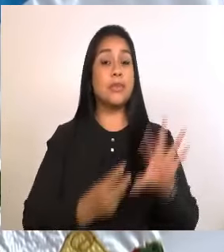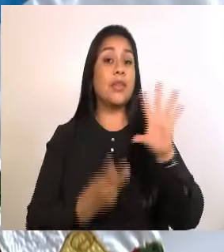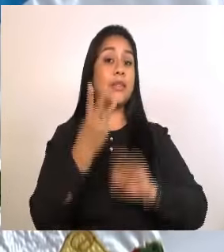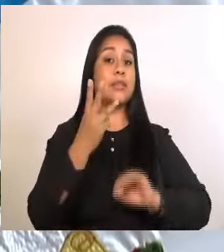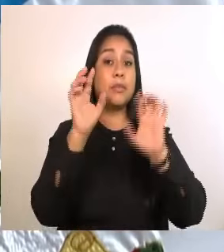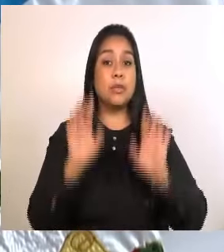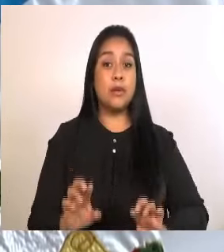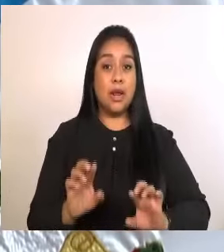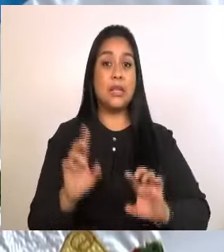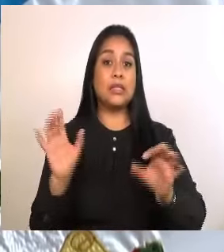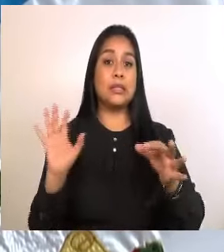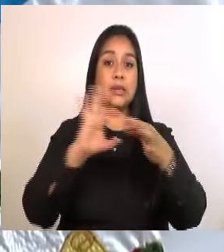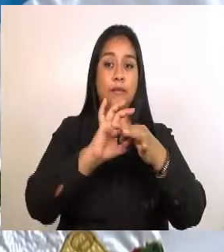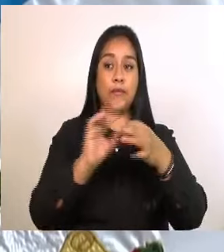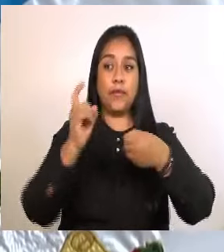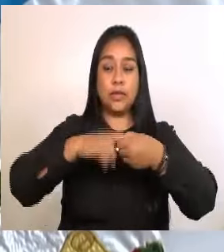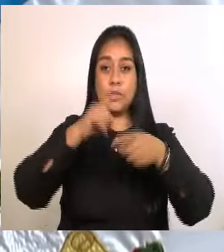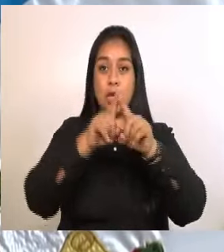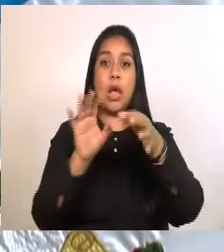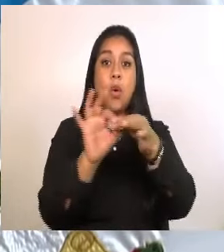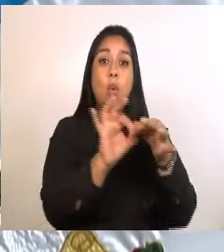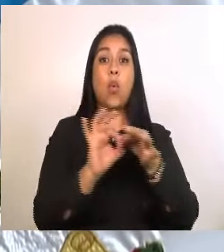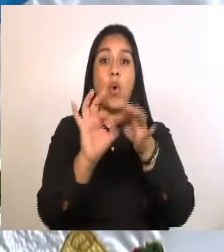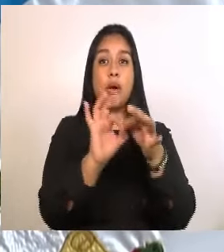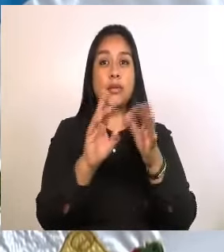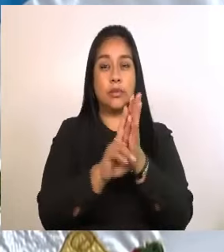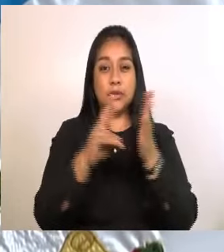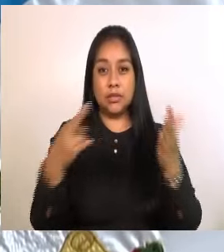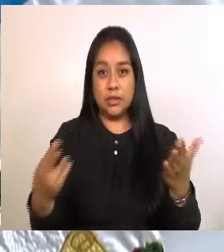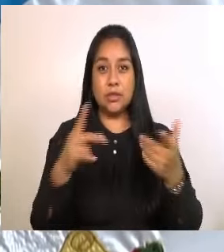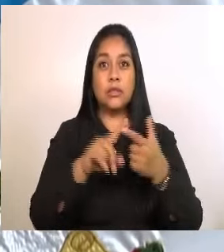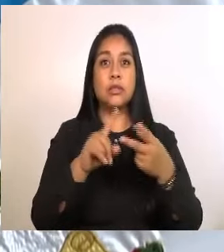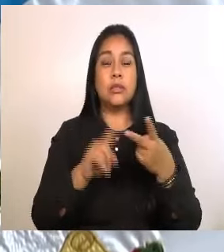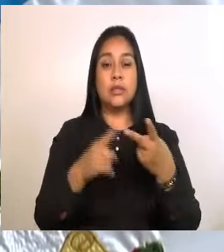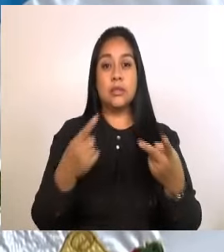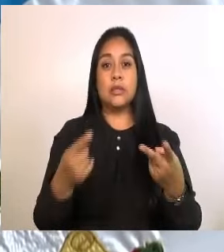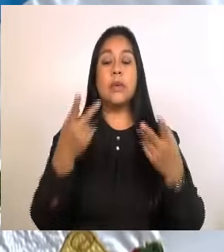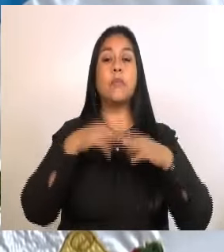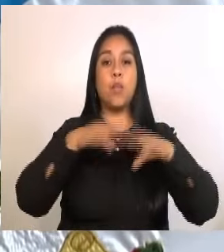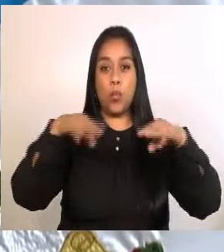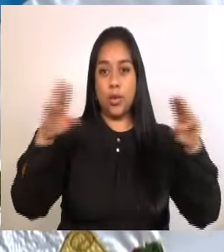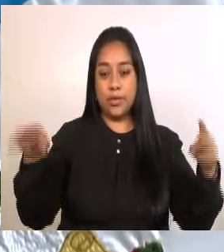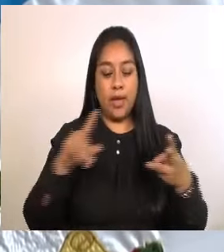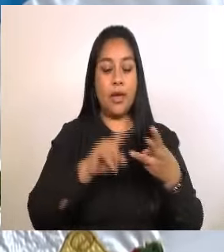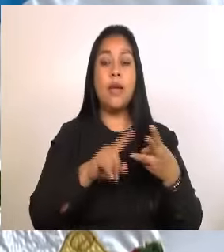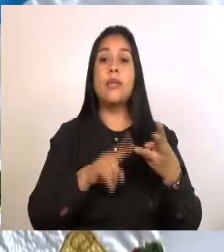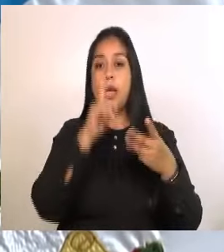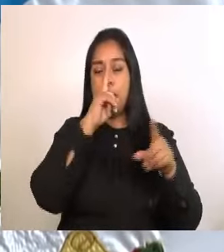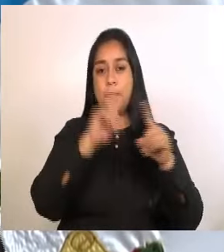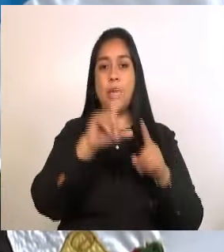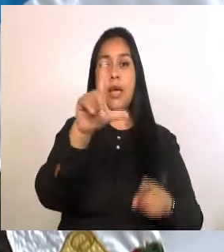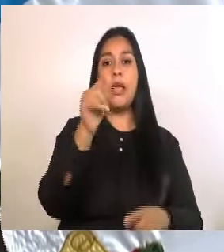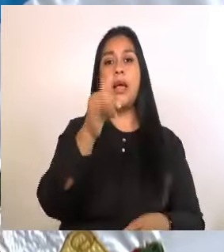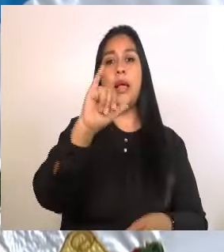personas afiliadas a la organización religiosa Puerto de Montaña, así como laicos